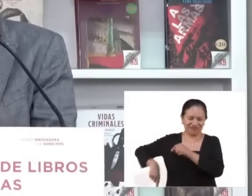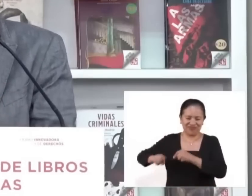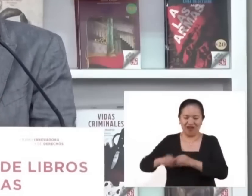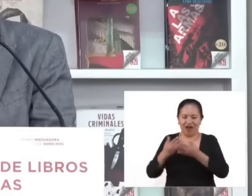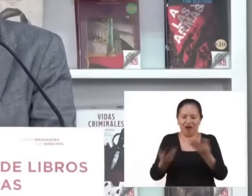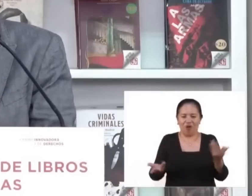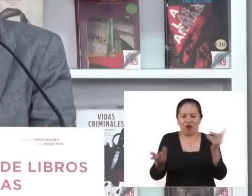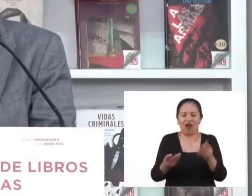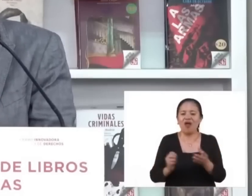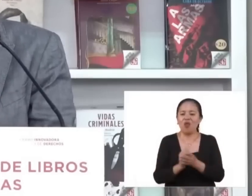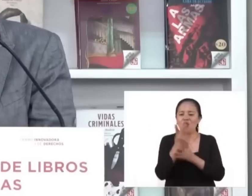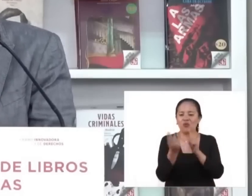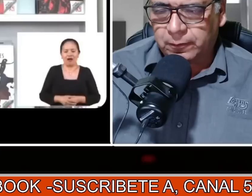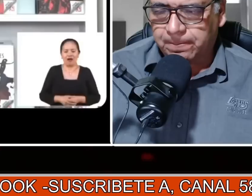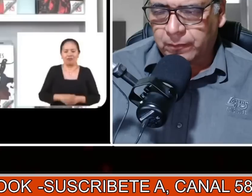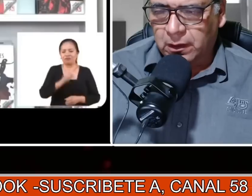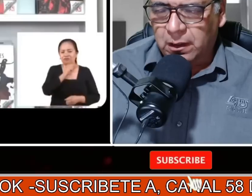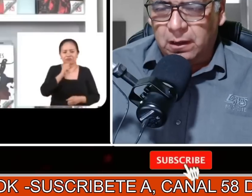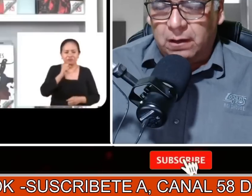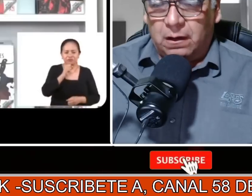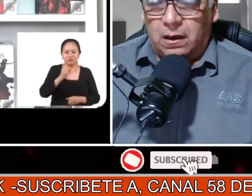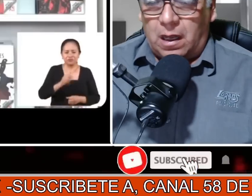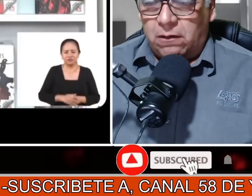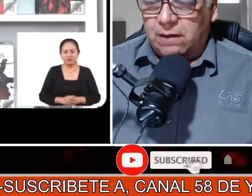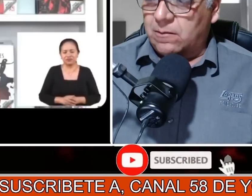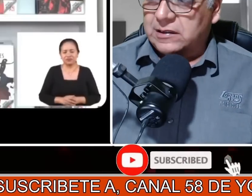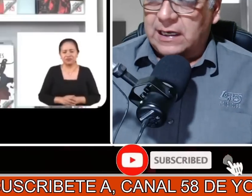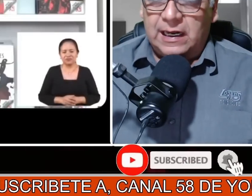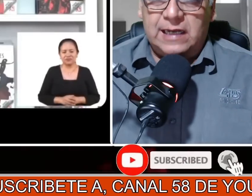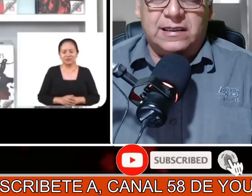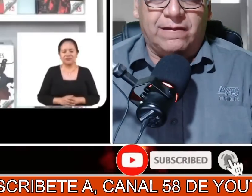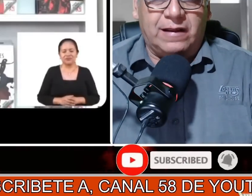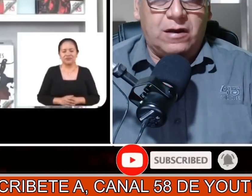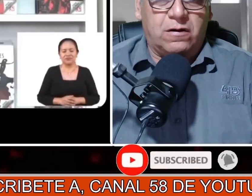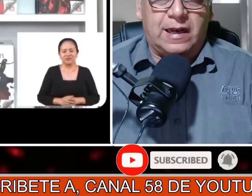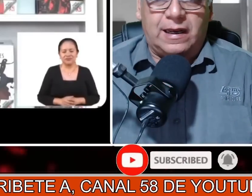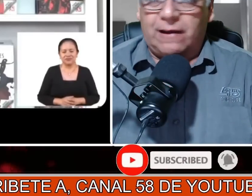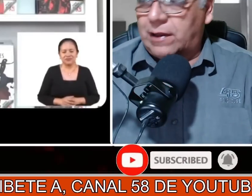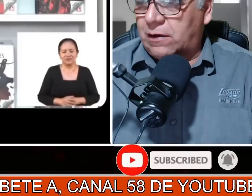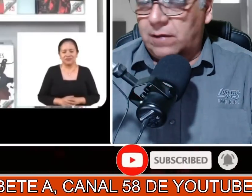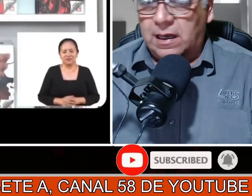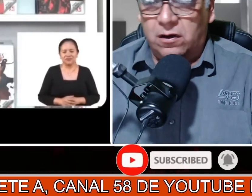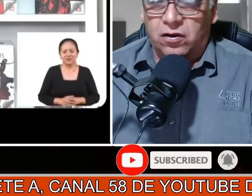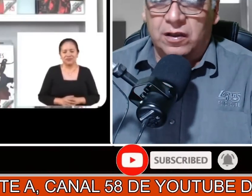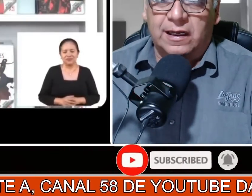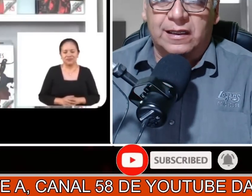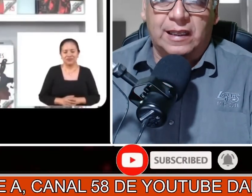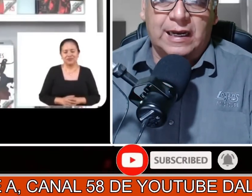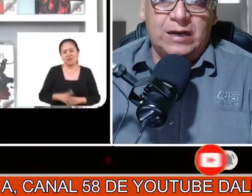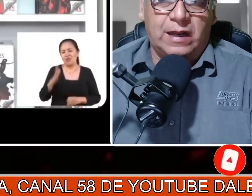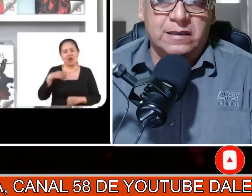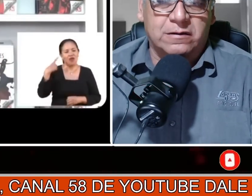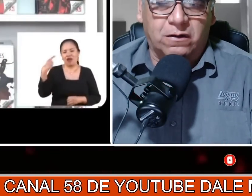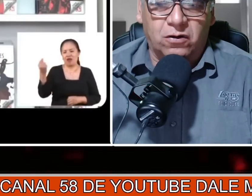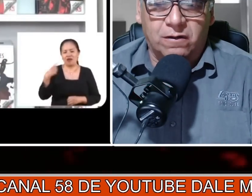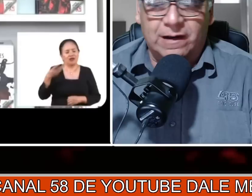inició una nueva historia ahora vamos a ir a este video de la jefa de gobierno donde critica